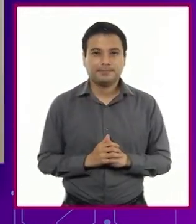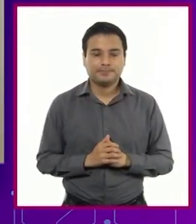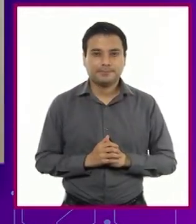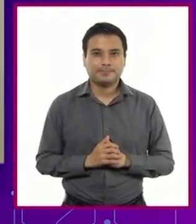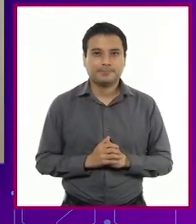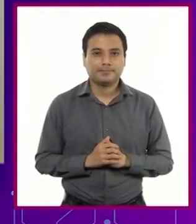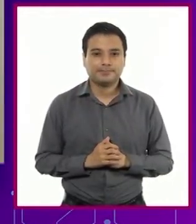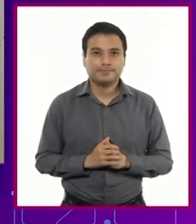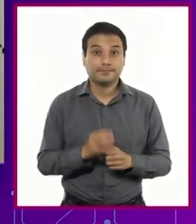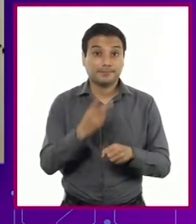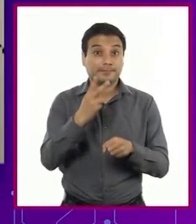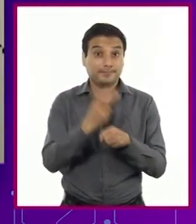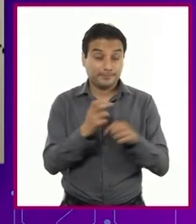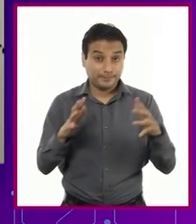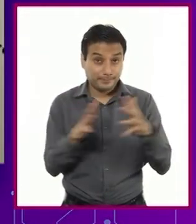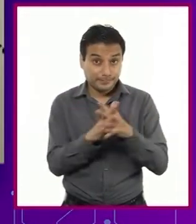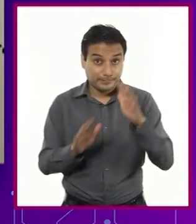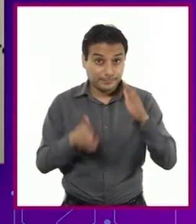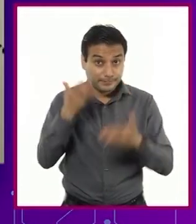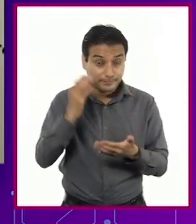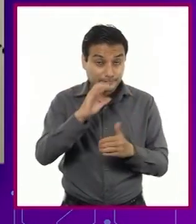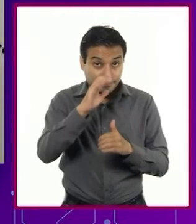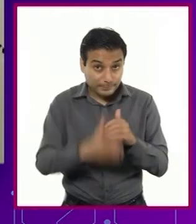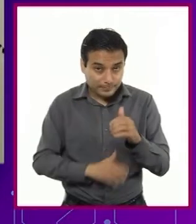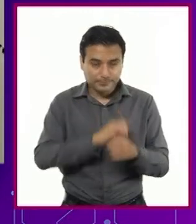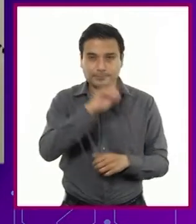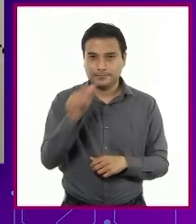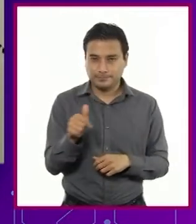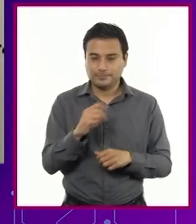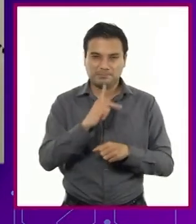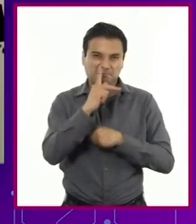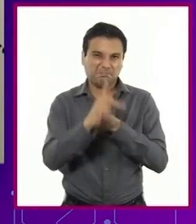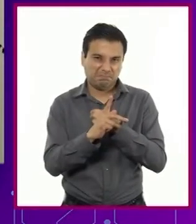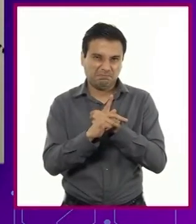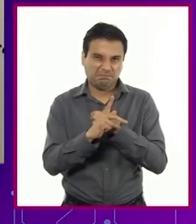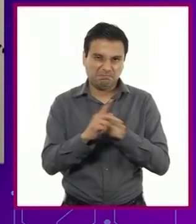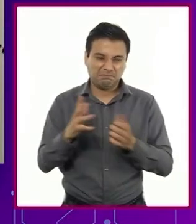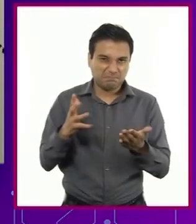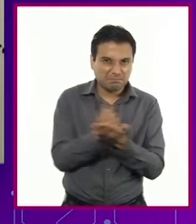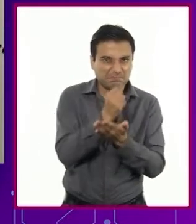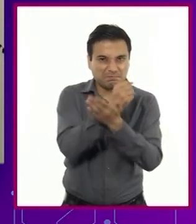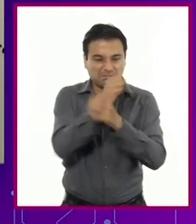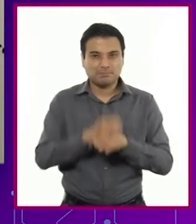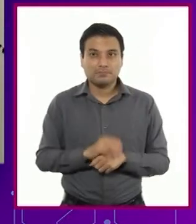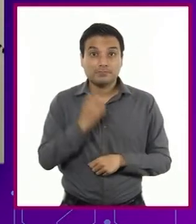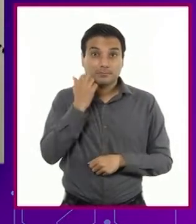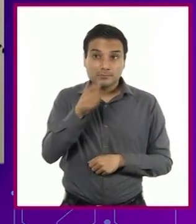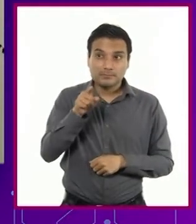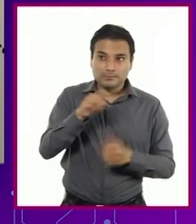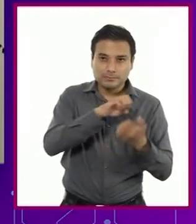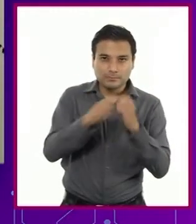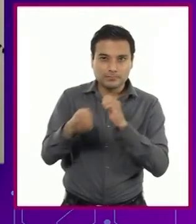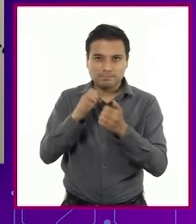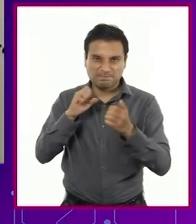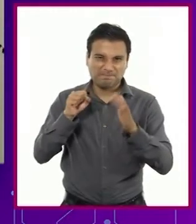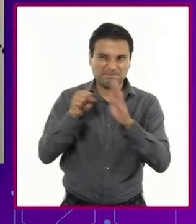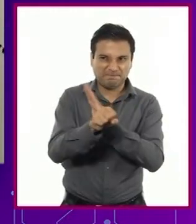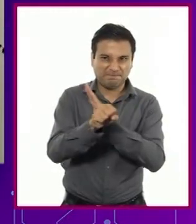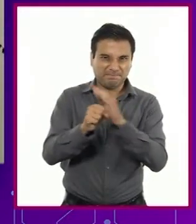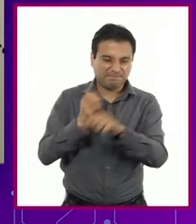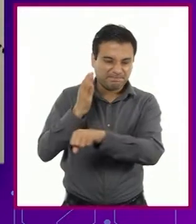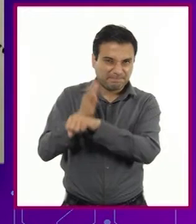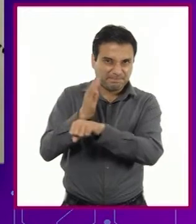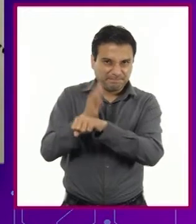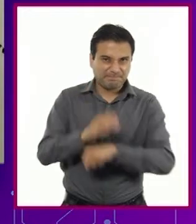Justo al término de la Segunda Guerra Mundial, las naciones vencedoras buscaron enjuiciar a sus enemigos por los crímenes